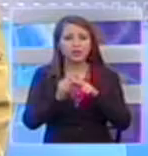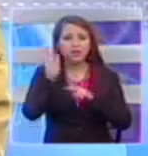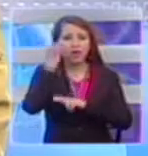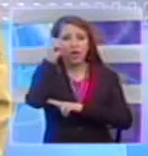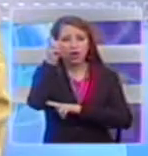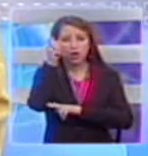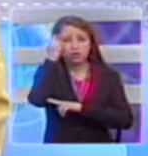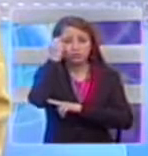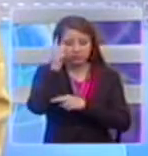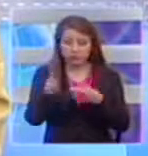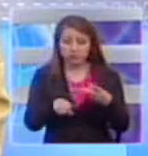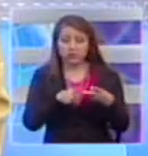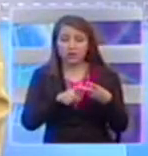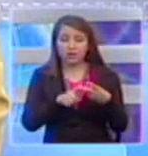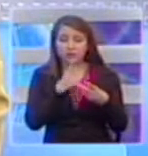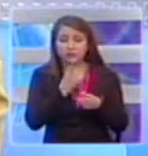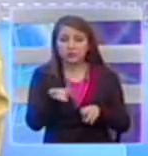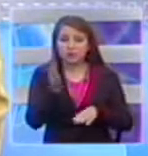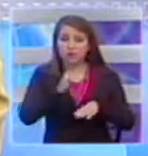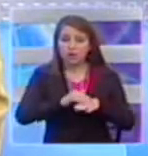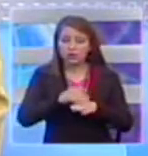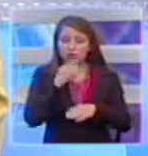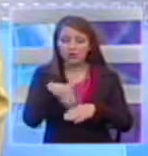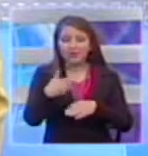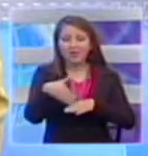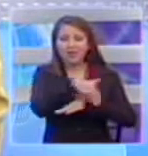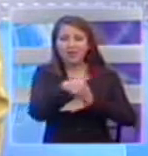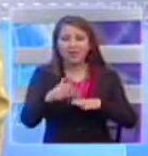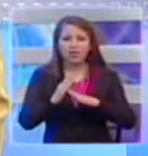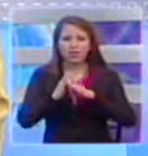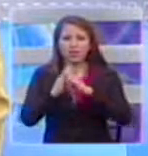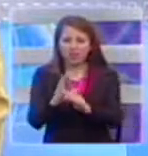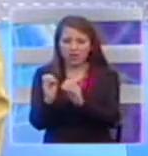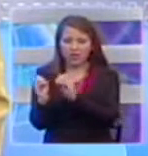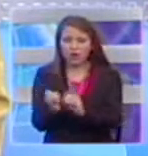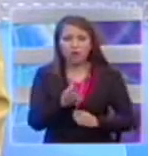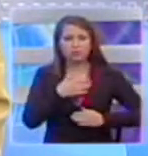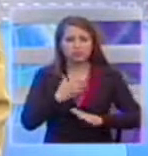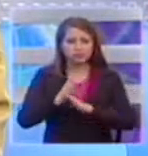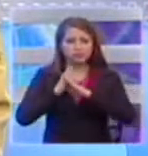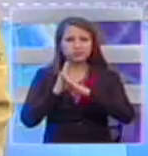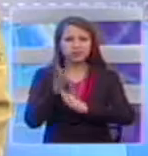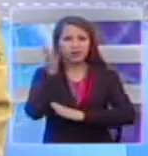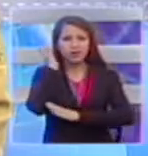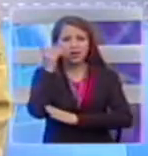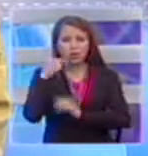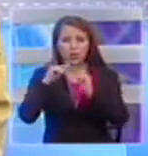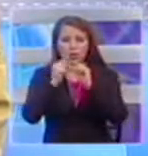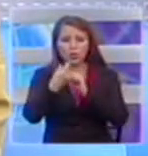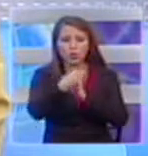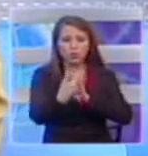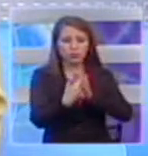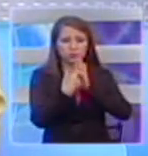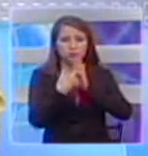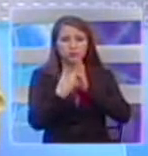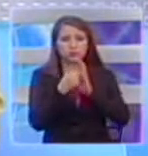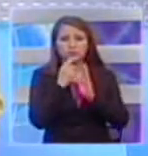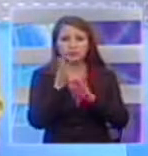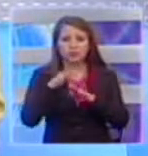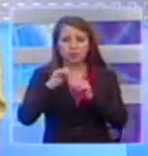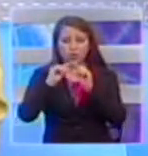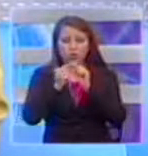gobierno. Además, advirtieron que volverán a las calles para defender la organización de maestros de oposición al